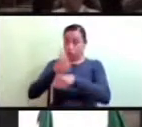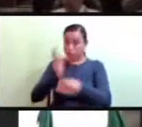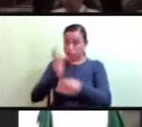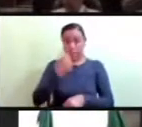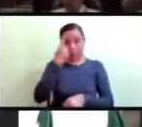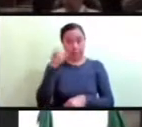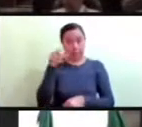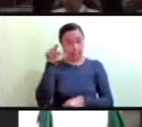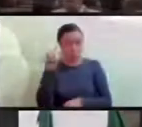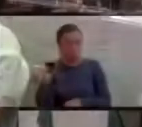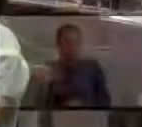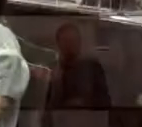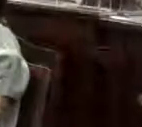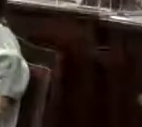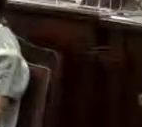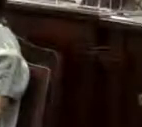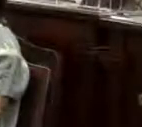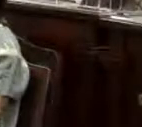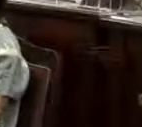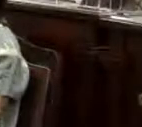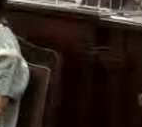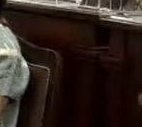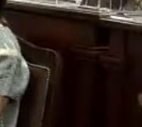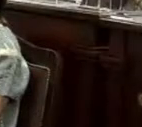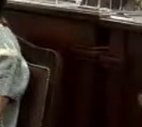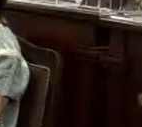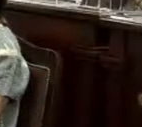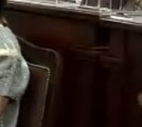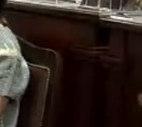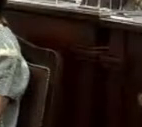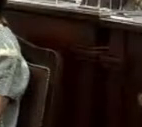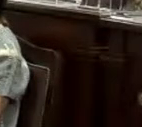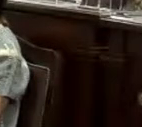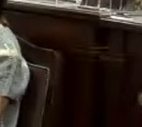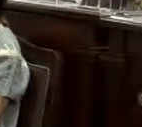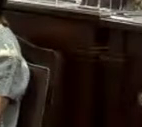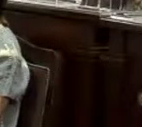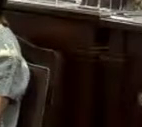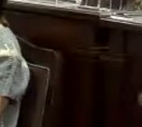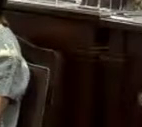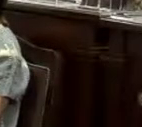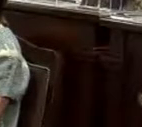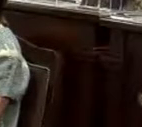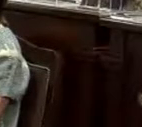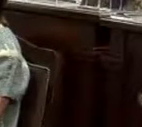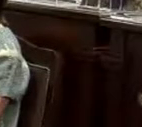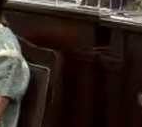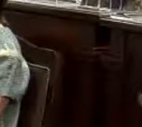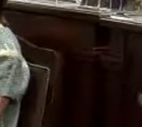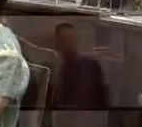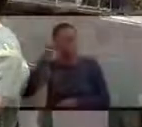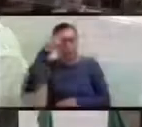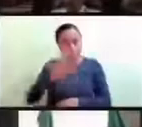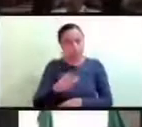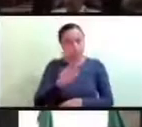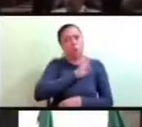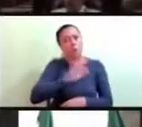sea la punta de lanza para que más mexicanas